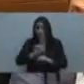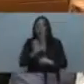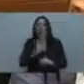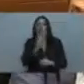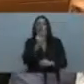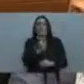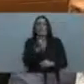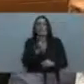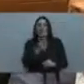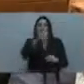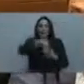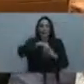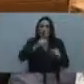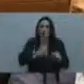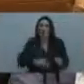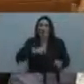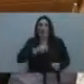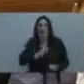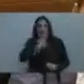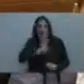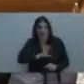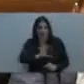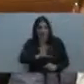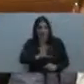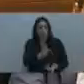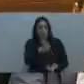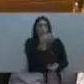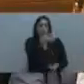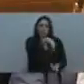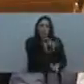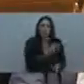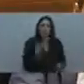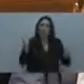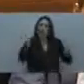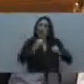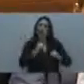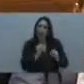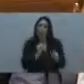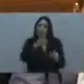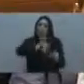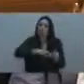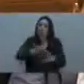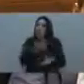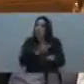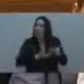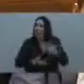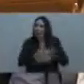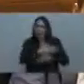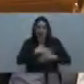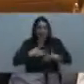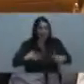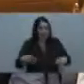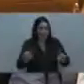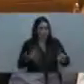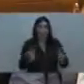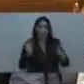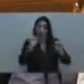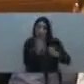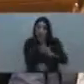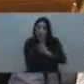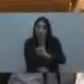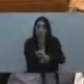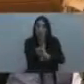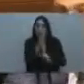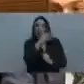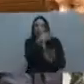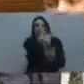presupuestos generales del Estado, ustedes no han querido sumarse al acuerdo, a pesar de que este acuerdo nace por las peticiones que llegan a través